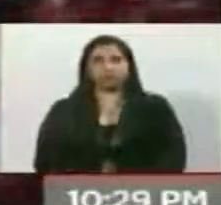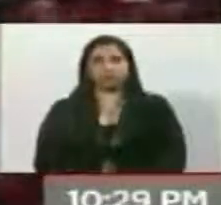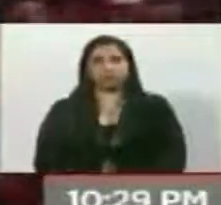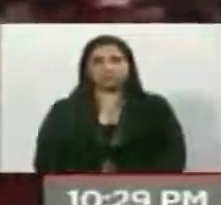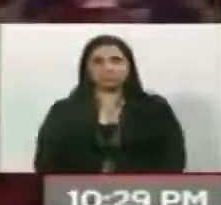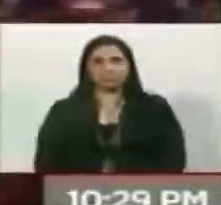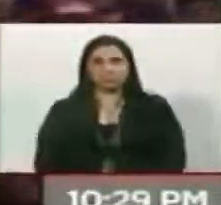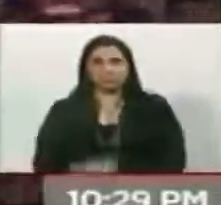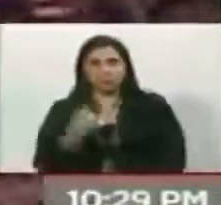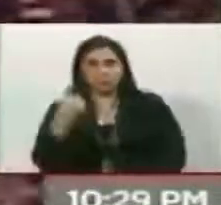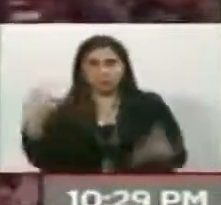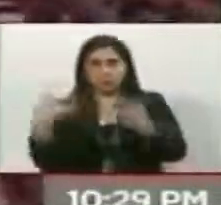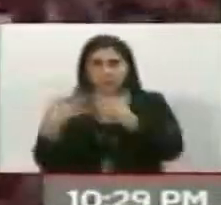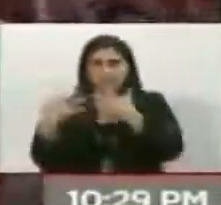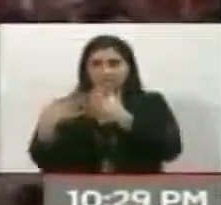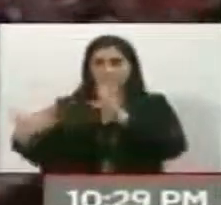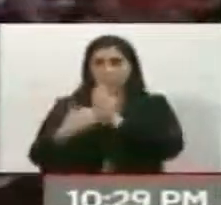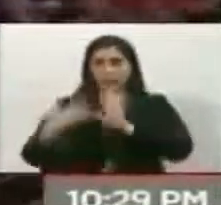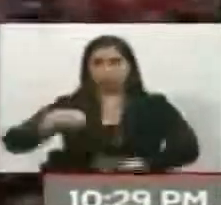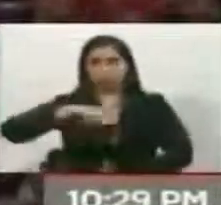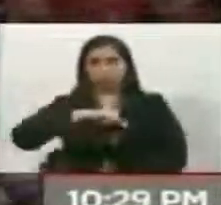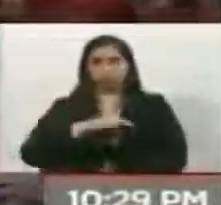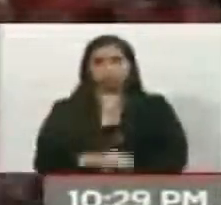una guerra contra nosotros